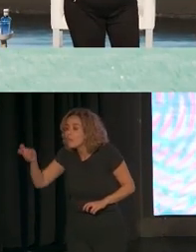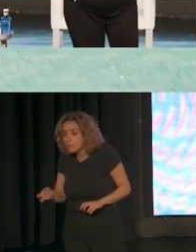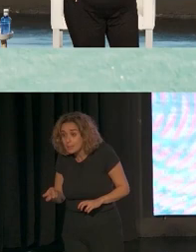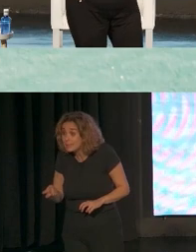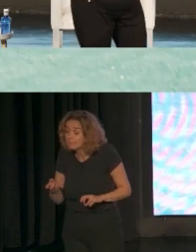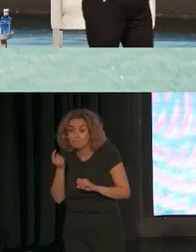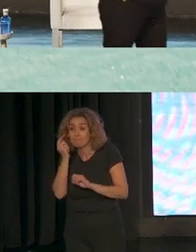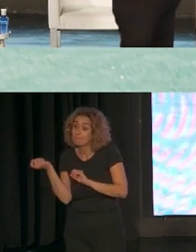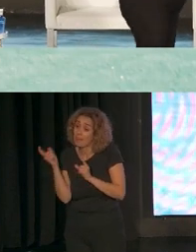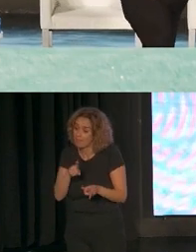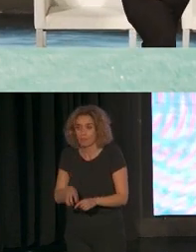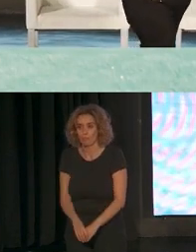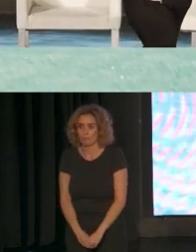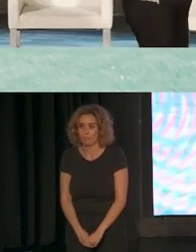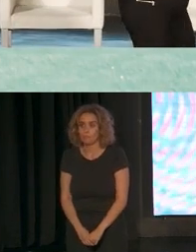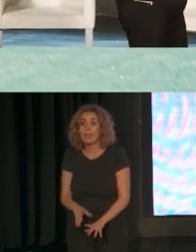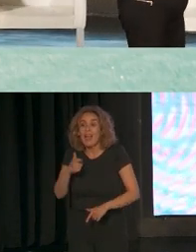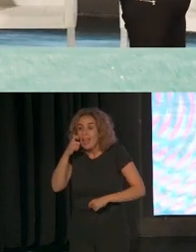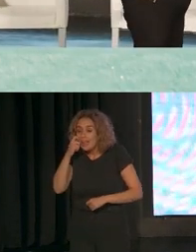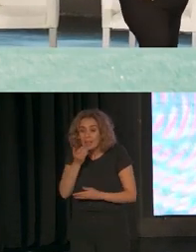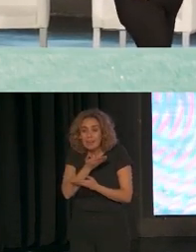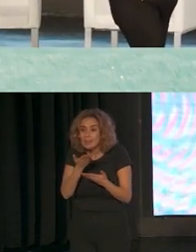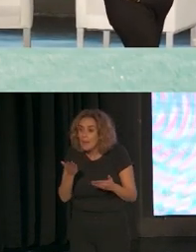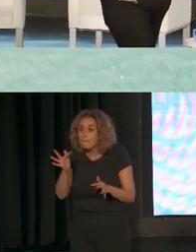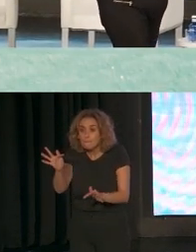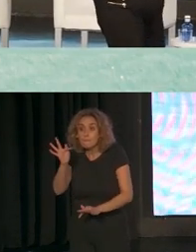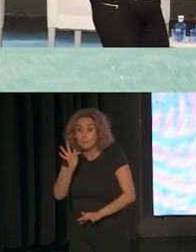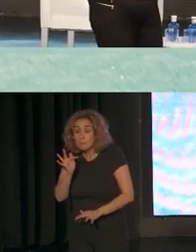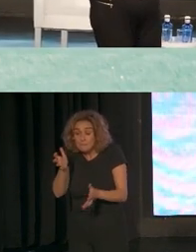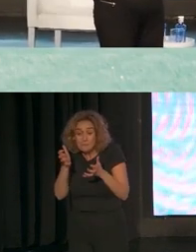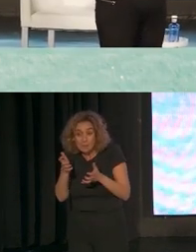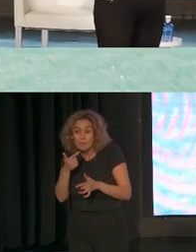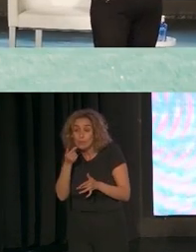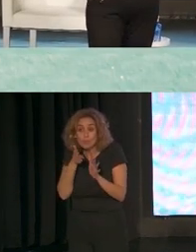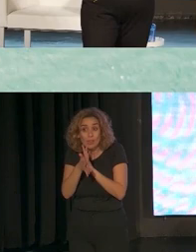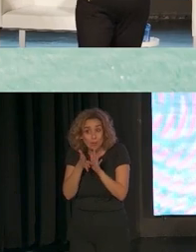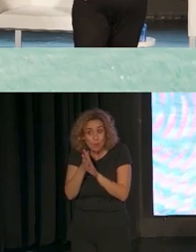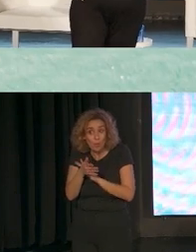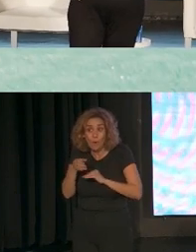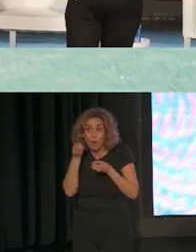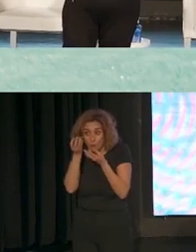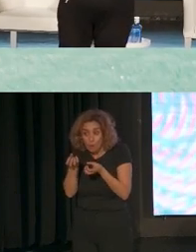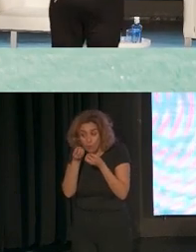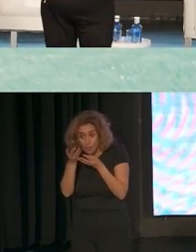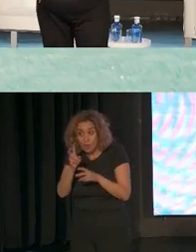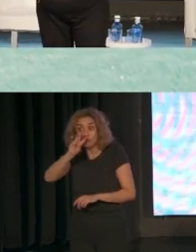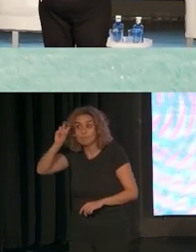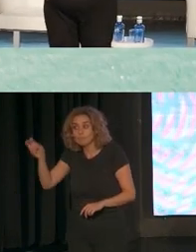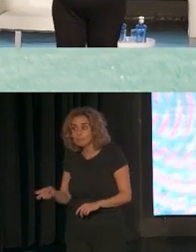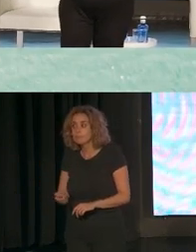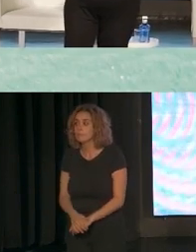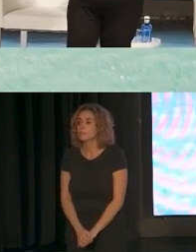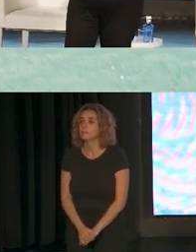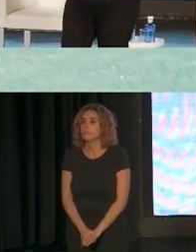pasa algo parecido en realidad todos esos beneficios que os he contrado que os he contado que trae la diversidad